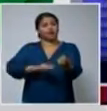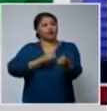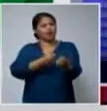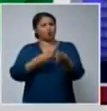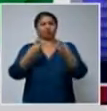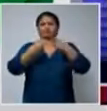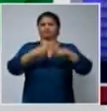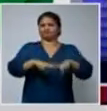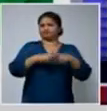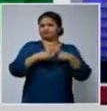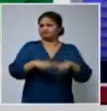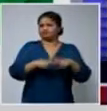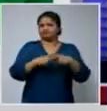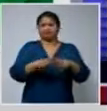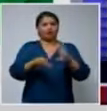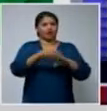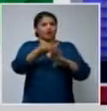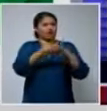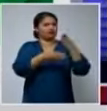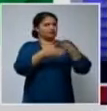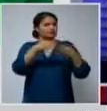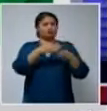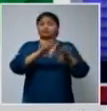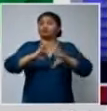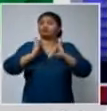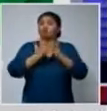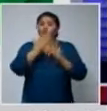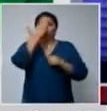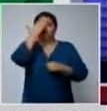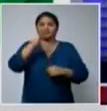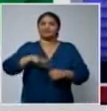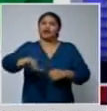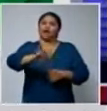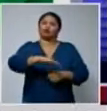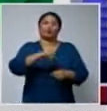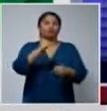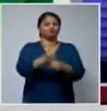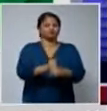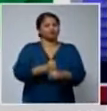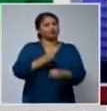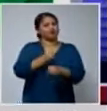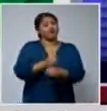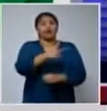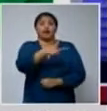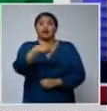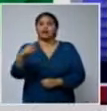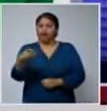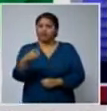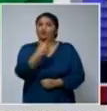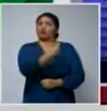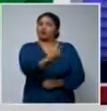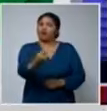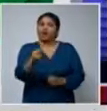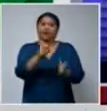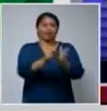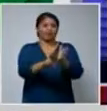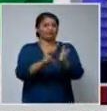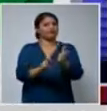la rapidez, pues es mucho más importante. Como resultado del análisis de